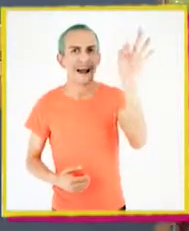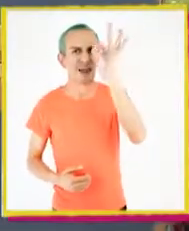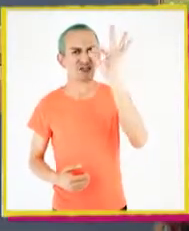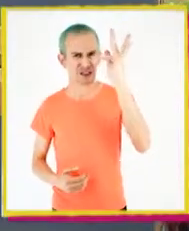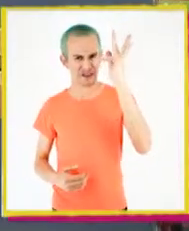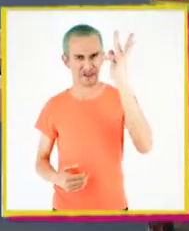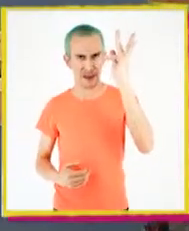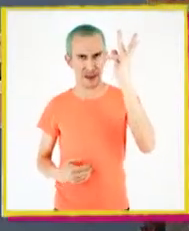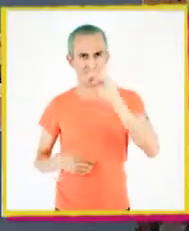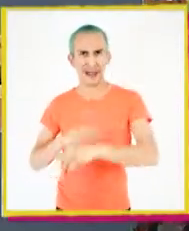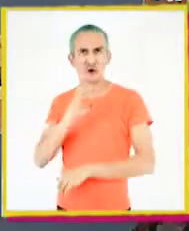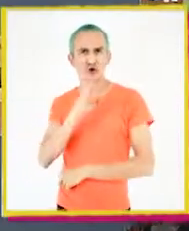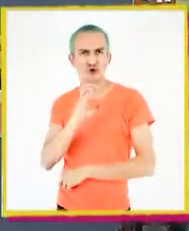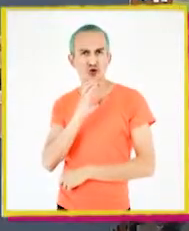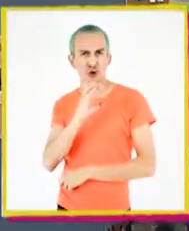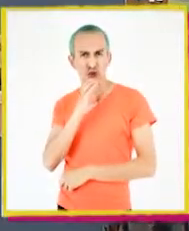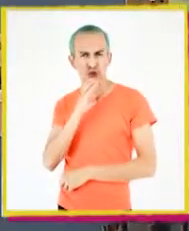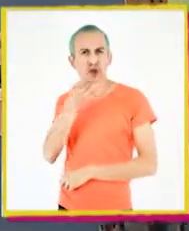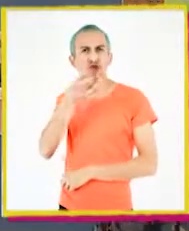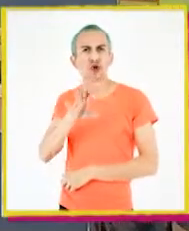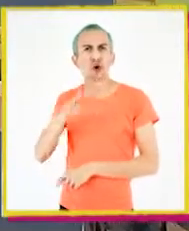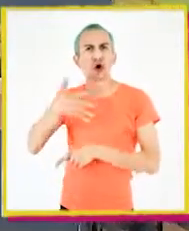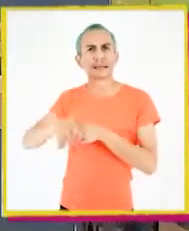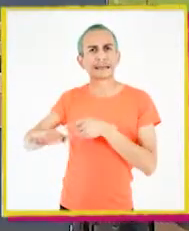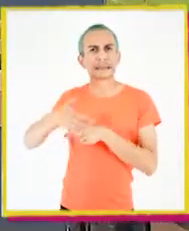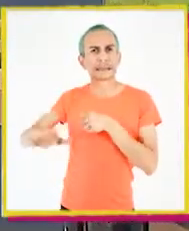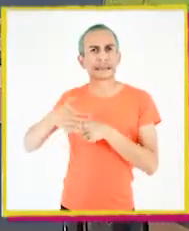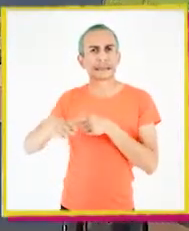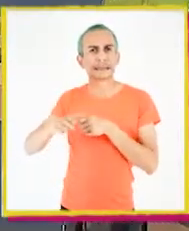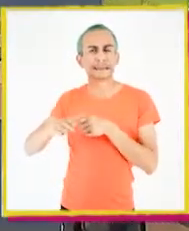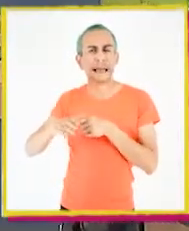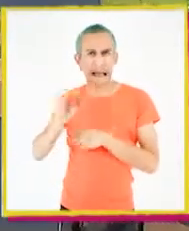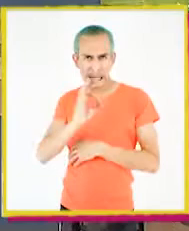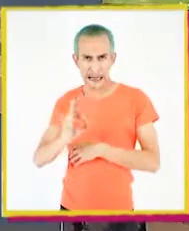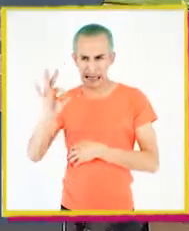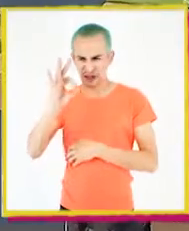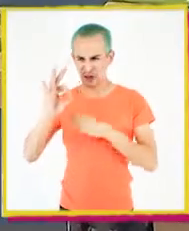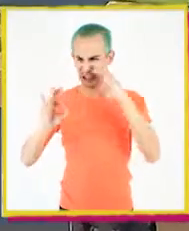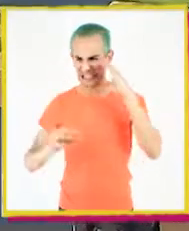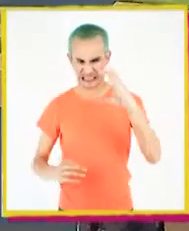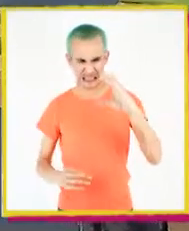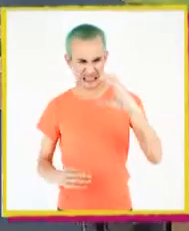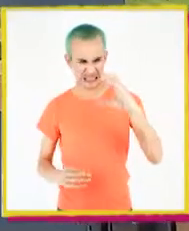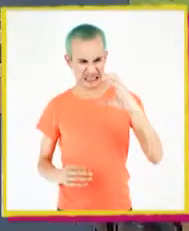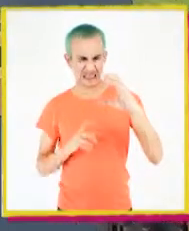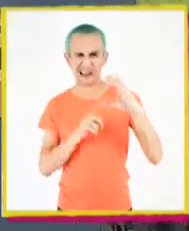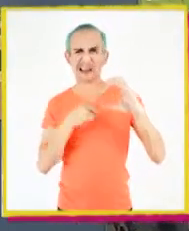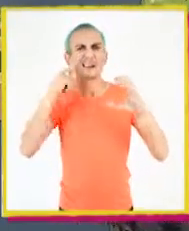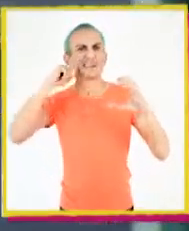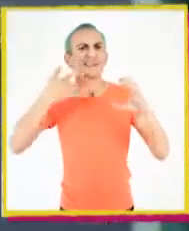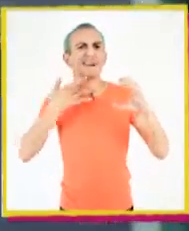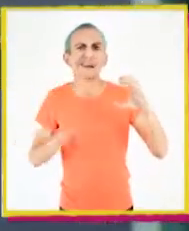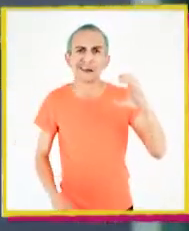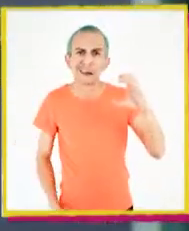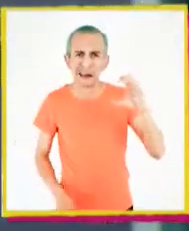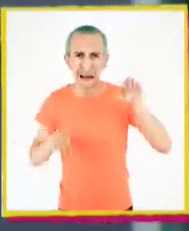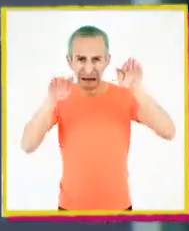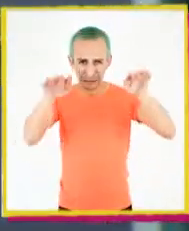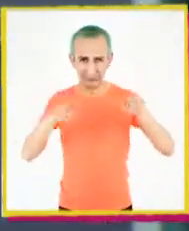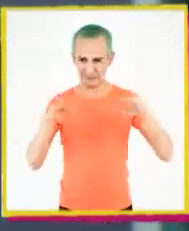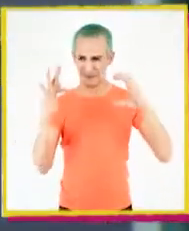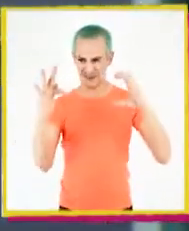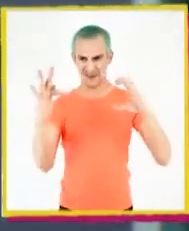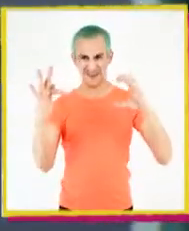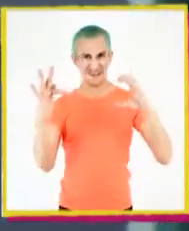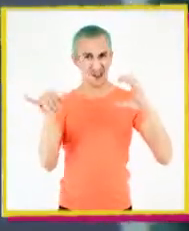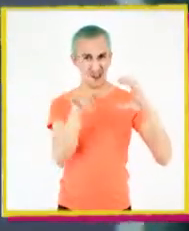F y en Concepción hay solo 15 grados C, ¿qué significa la C? ¿Es lo